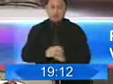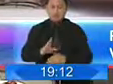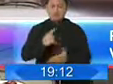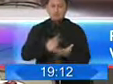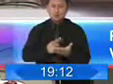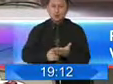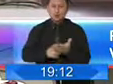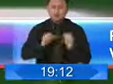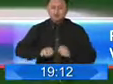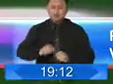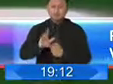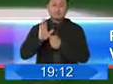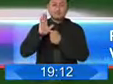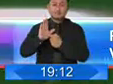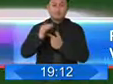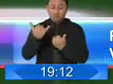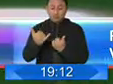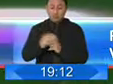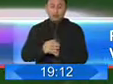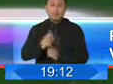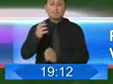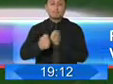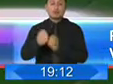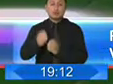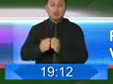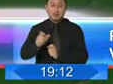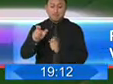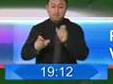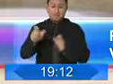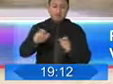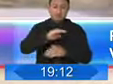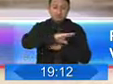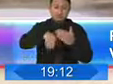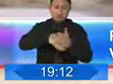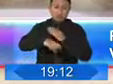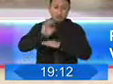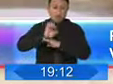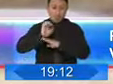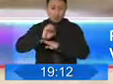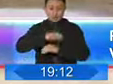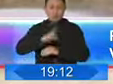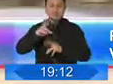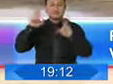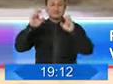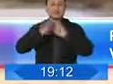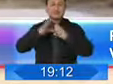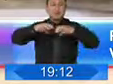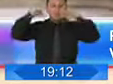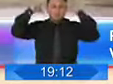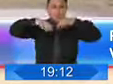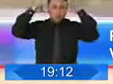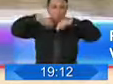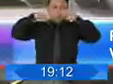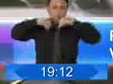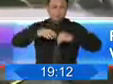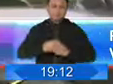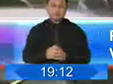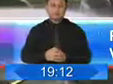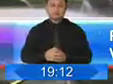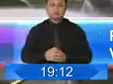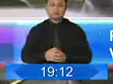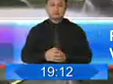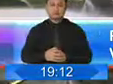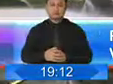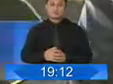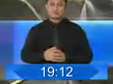analizaron estuvo la situación actual por la cual está atravesando el país con respecto a la temporada invernal. El día de ayer